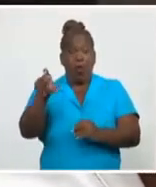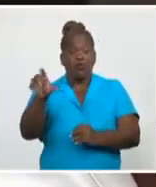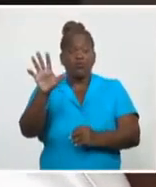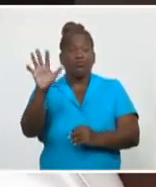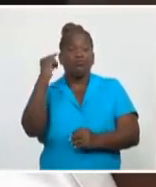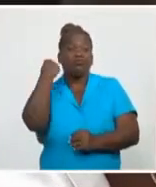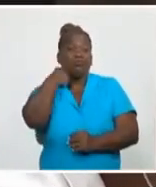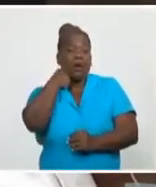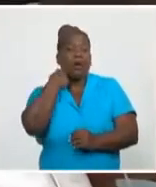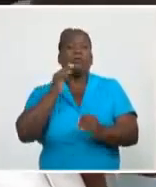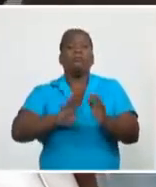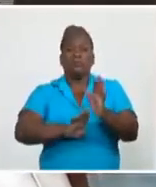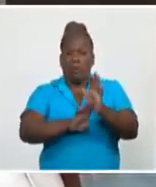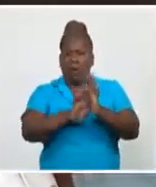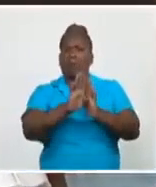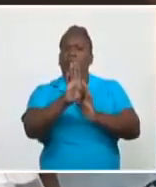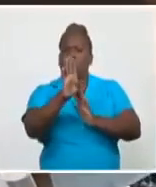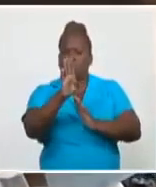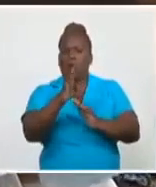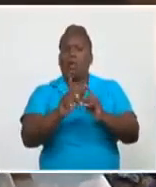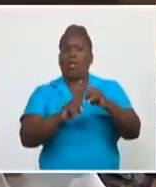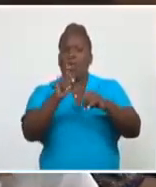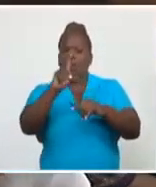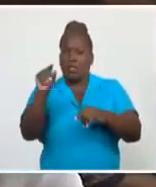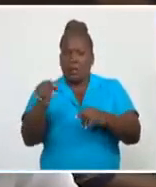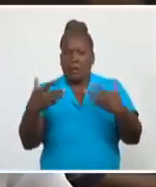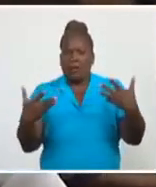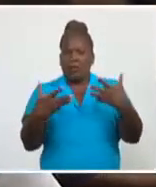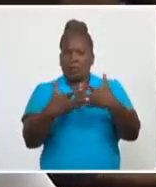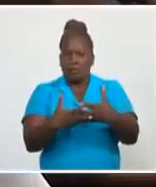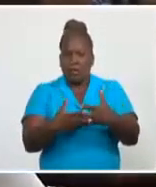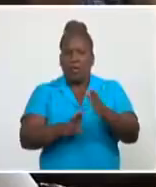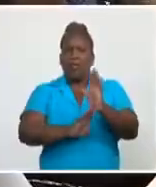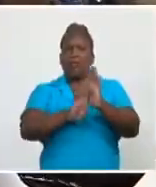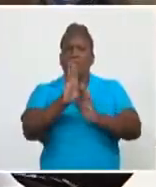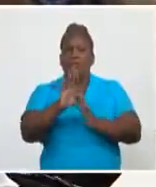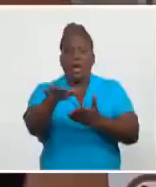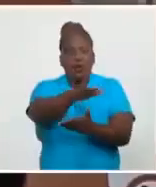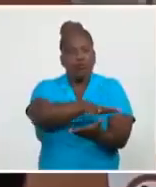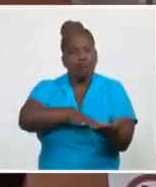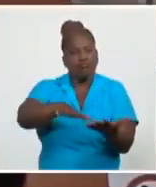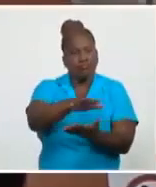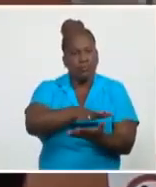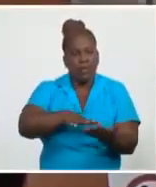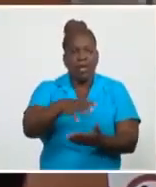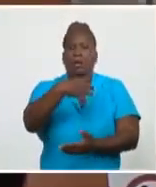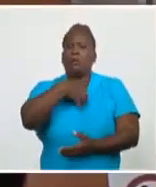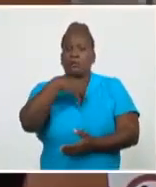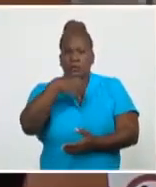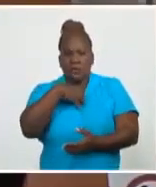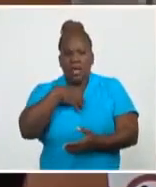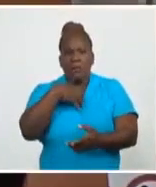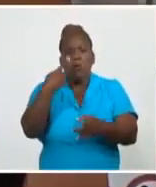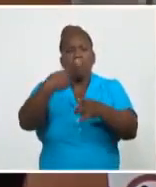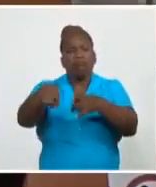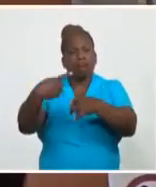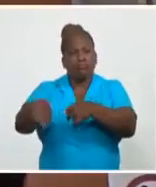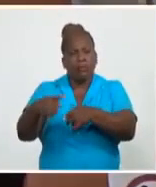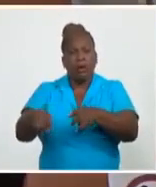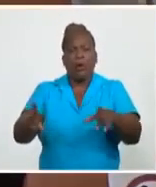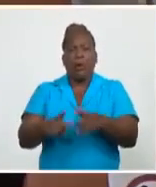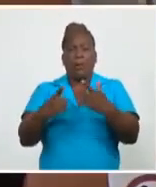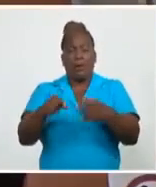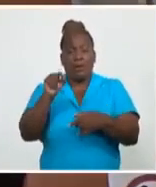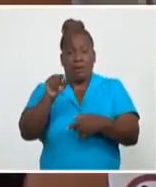ha avanzado considerablemente en los temas asociados al desarrollo territorial. Tenemos muchos desafíos que fueron recogidos en